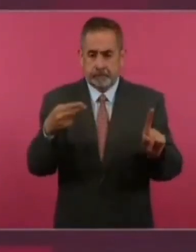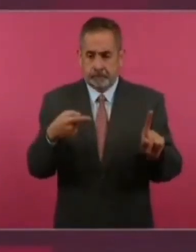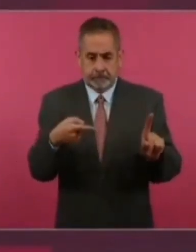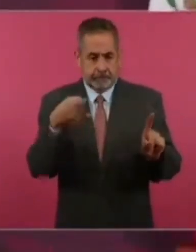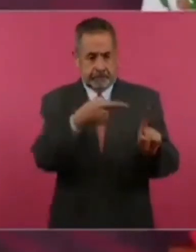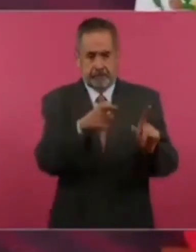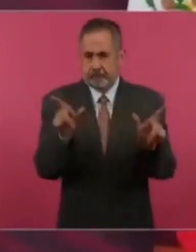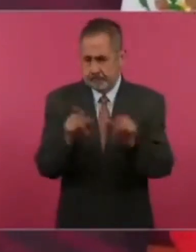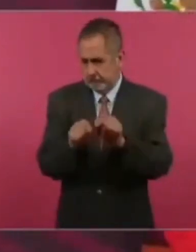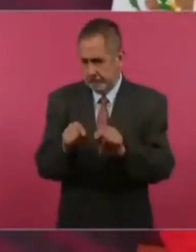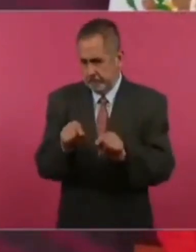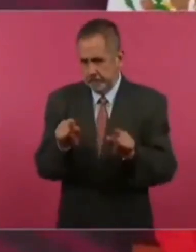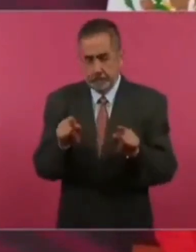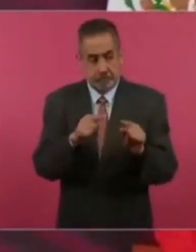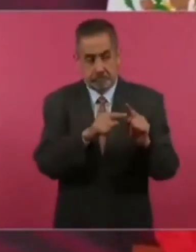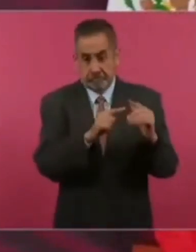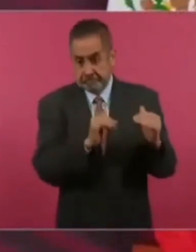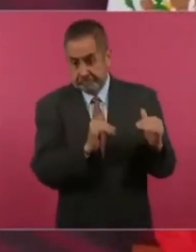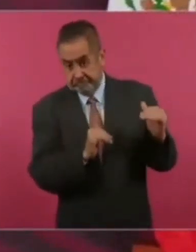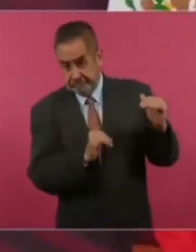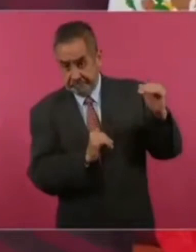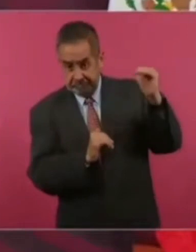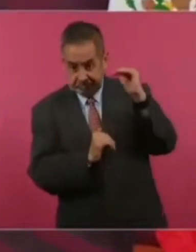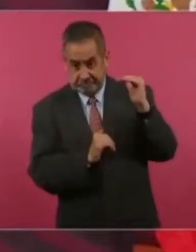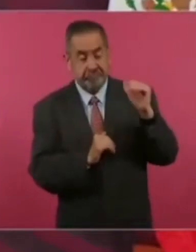pero jerarca,